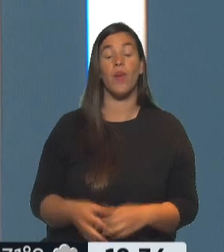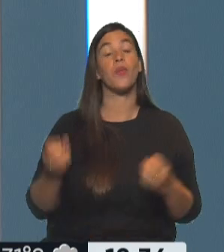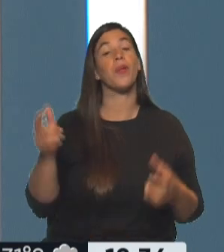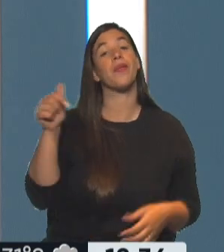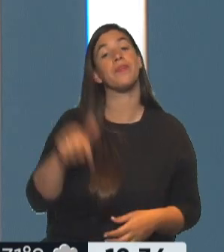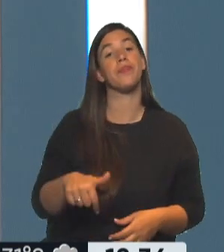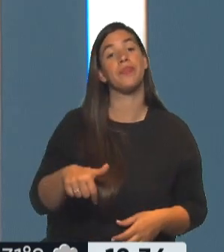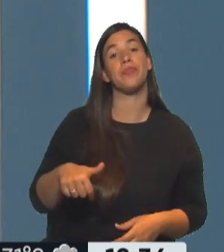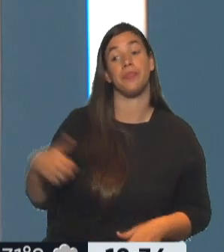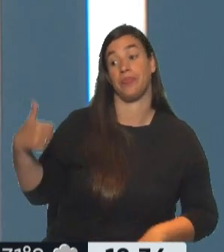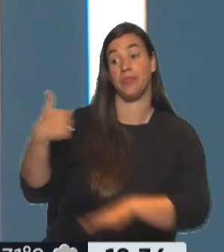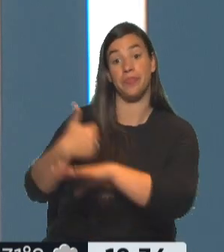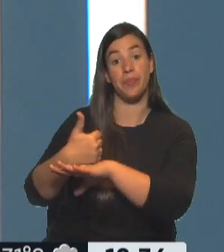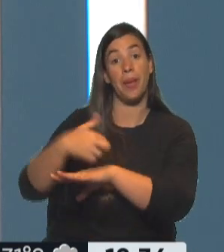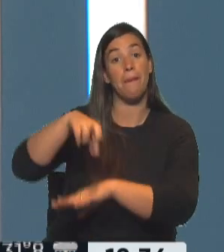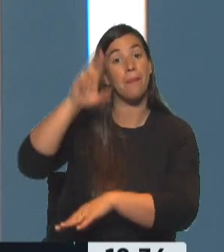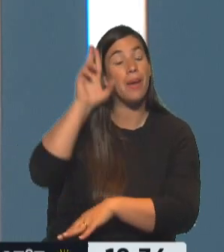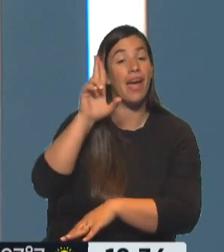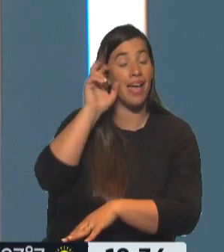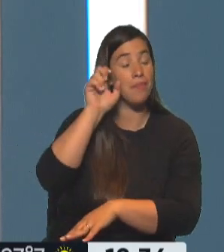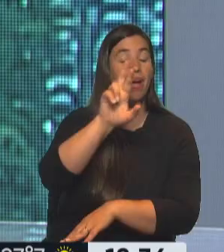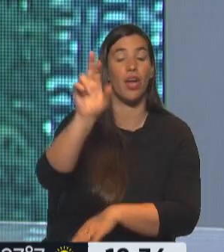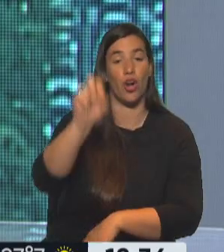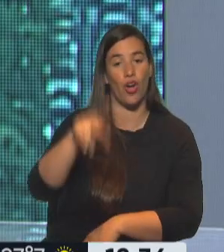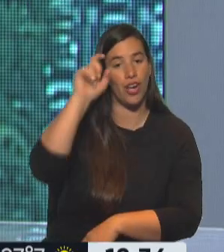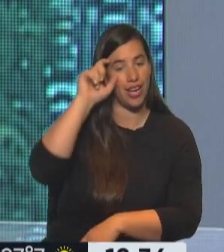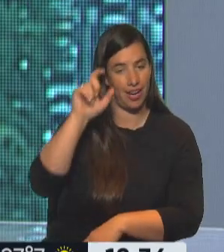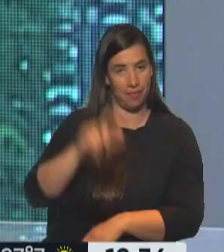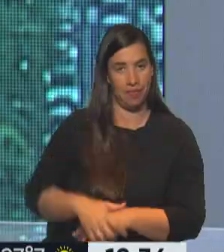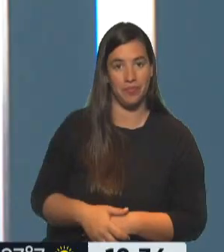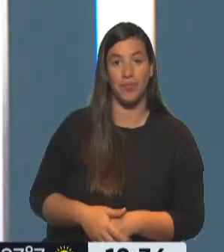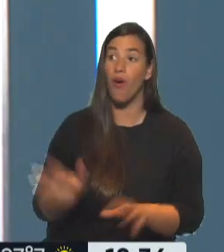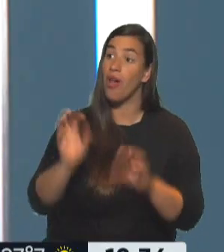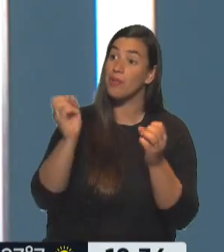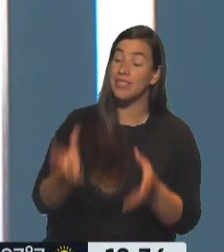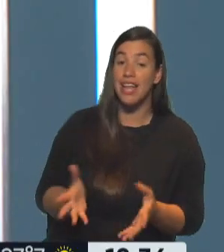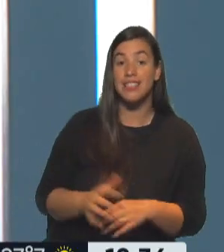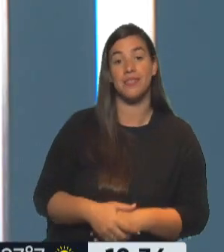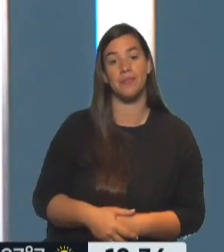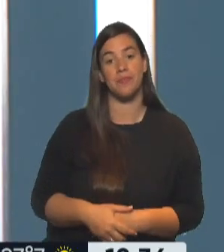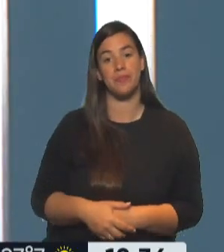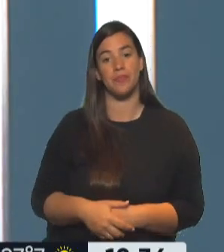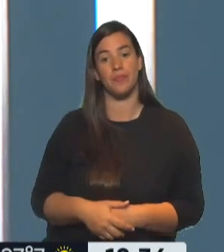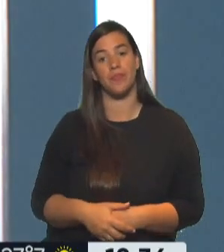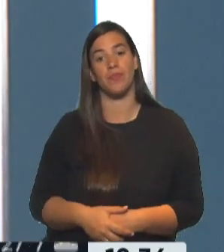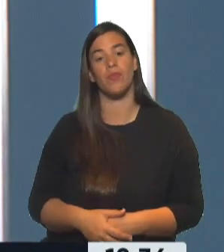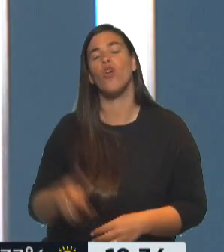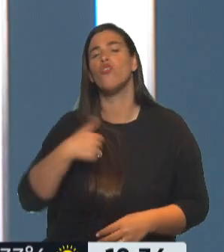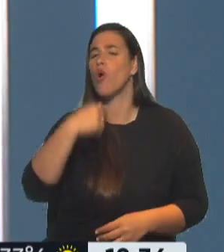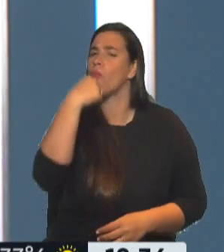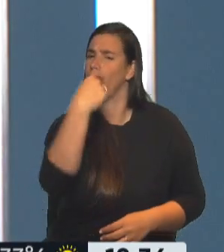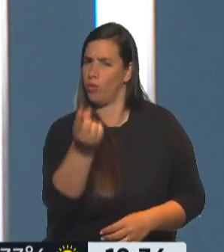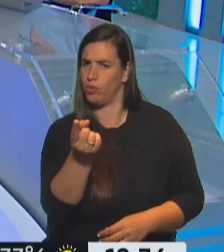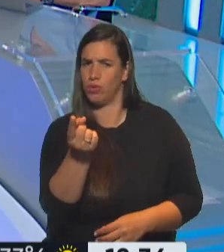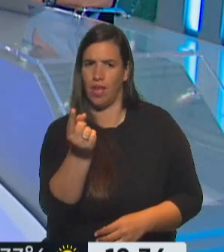Estamos aquí con el doctor Perrone, ese es el tema que nos convoca. ¿Cómo estás, Doc? ¿Todo bien? Todo bien. Pero antes te voy a traer te voy a hacer otra